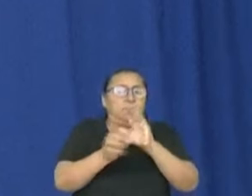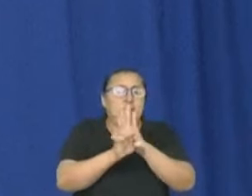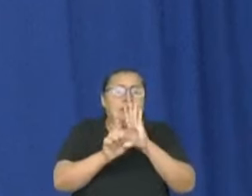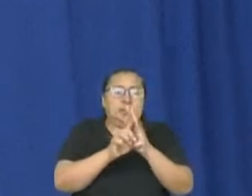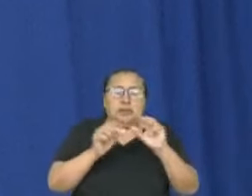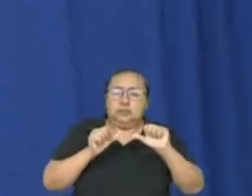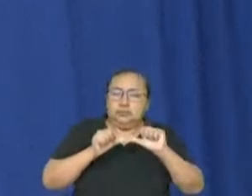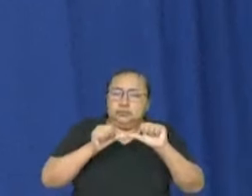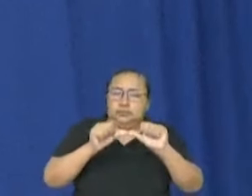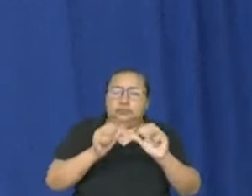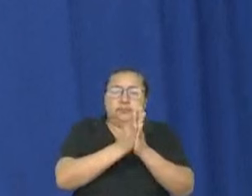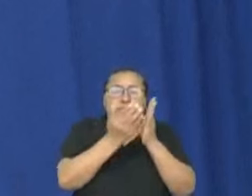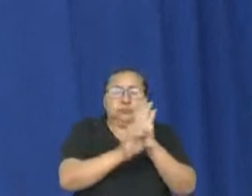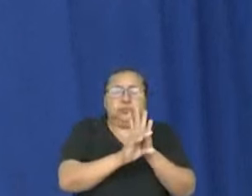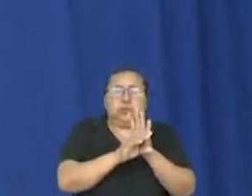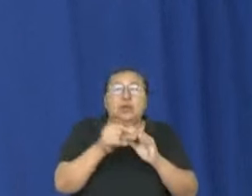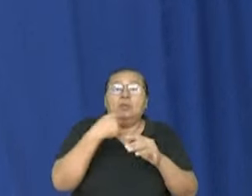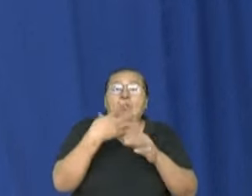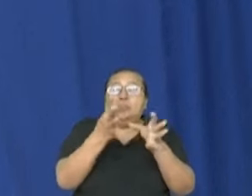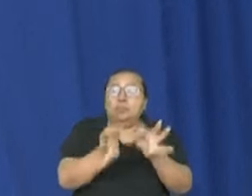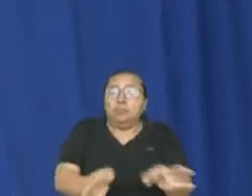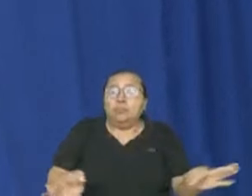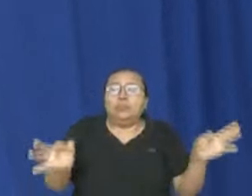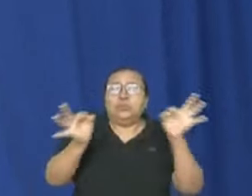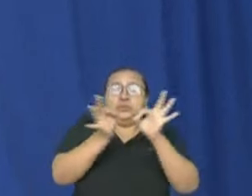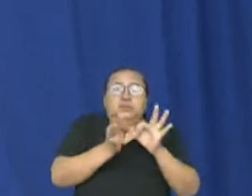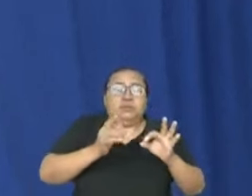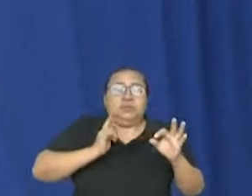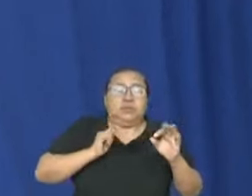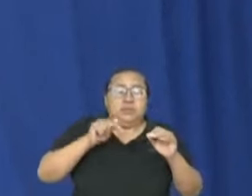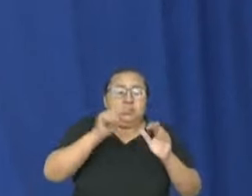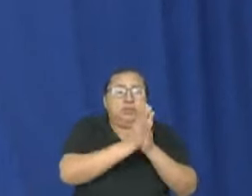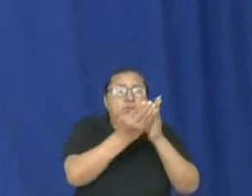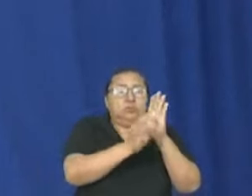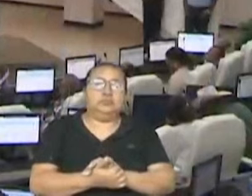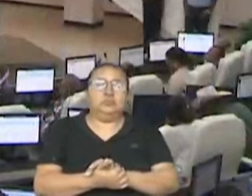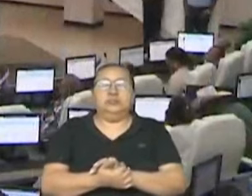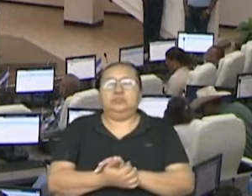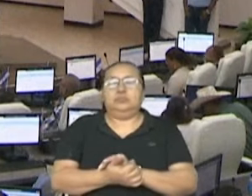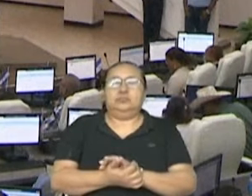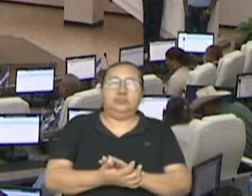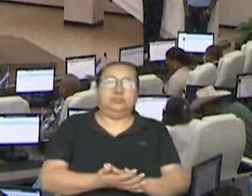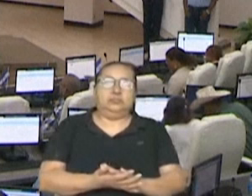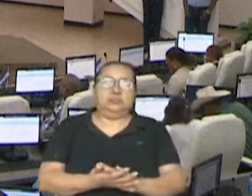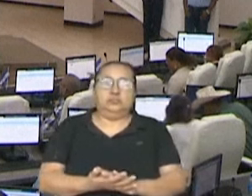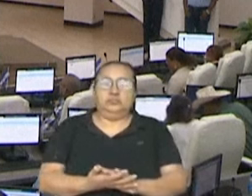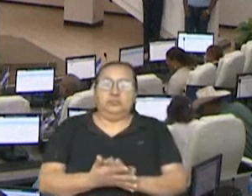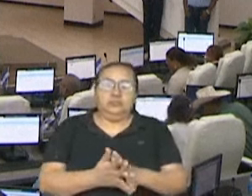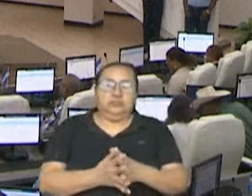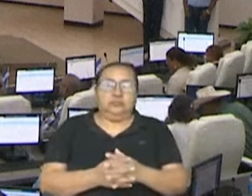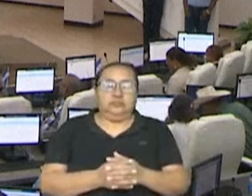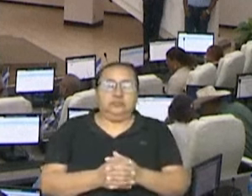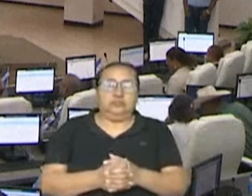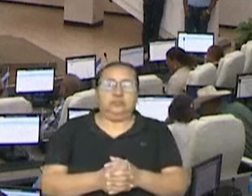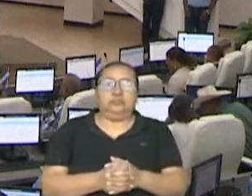que abarca nicaragüenses y extranjeros e incluye la posible confiscación de bienes fue aprobada el mismo día en que la ONU advirtió del grave deterioro de los Derechos Humanos en